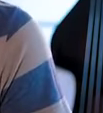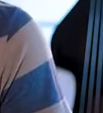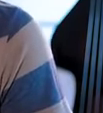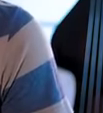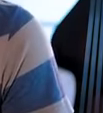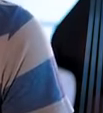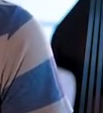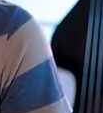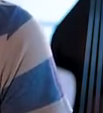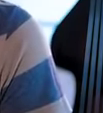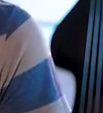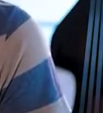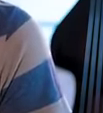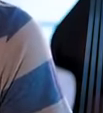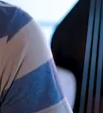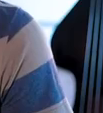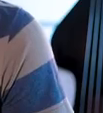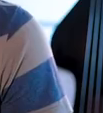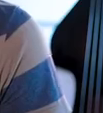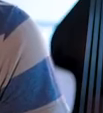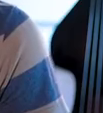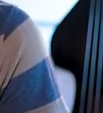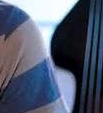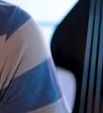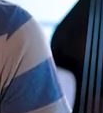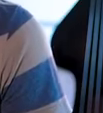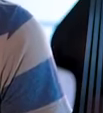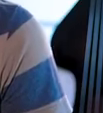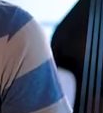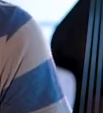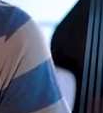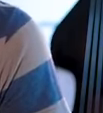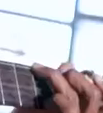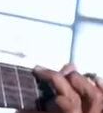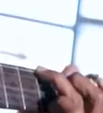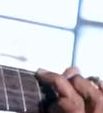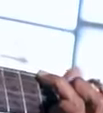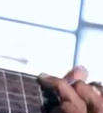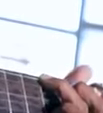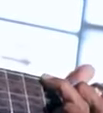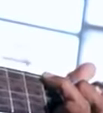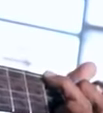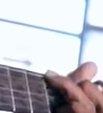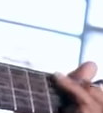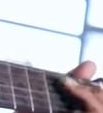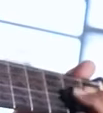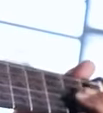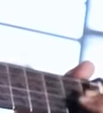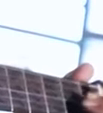ser una revolución incontenible, imparable.